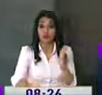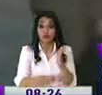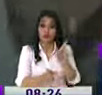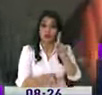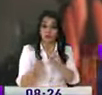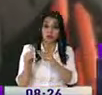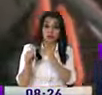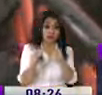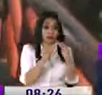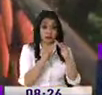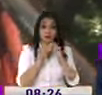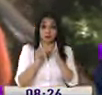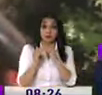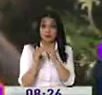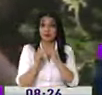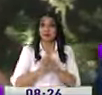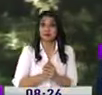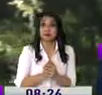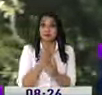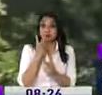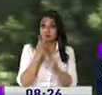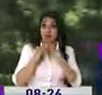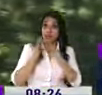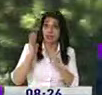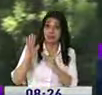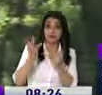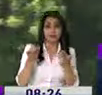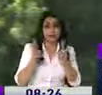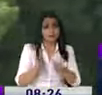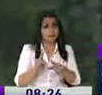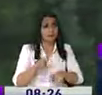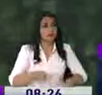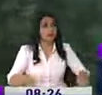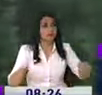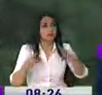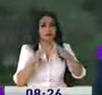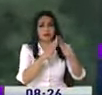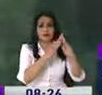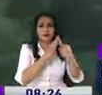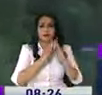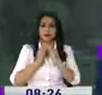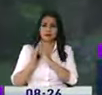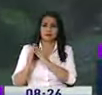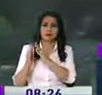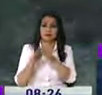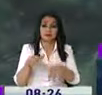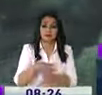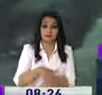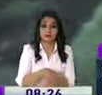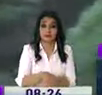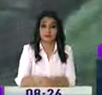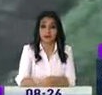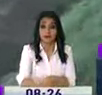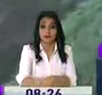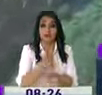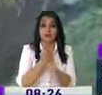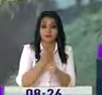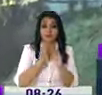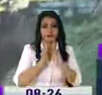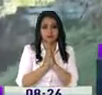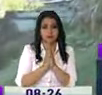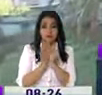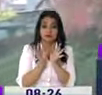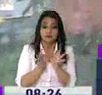no solamente la que hemos podido enfocar de la señora, sino varias alrededor de toda esta quebrada, y obviamente la solicitud es la